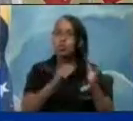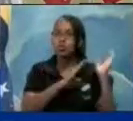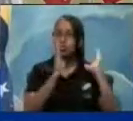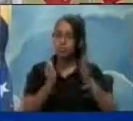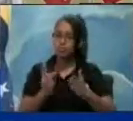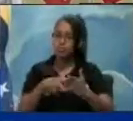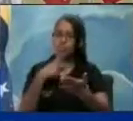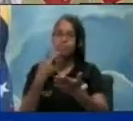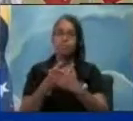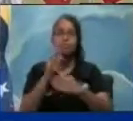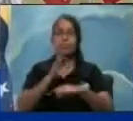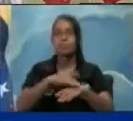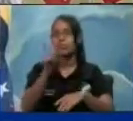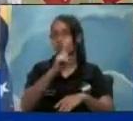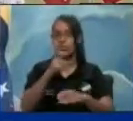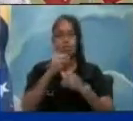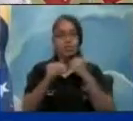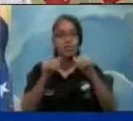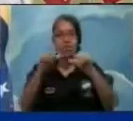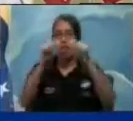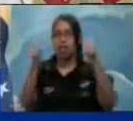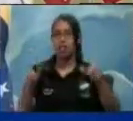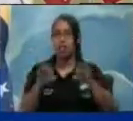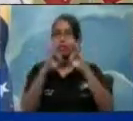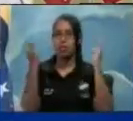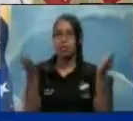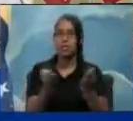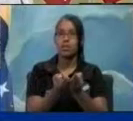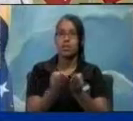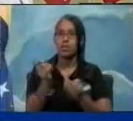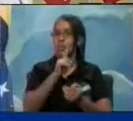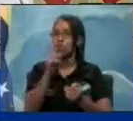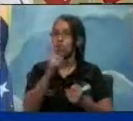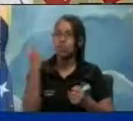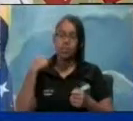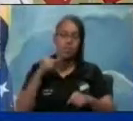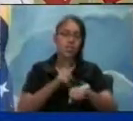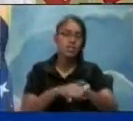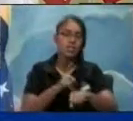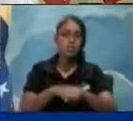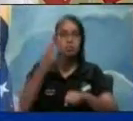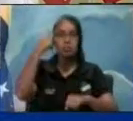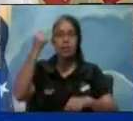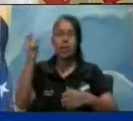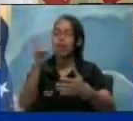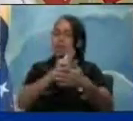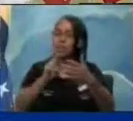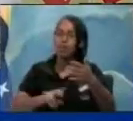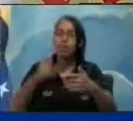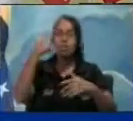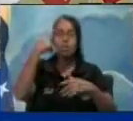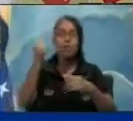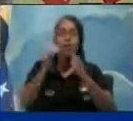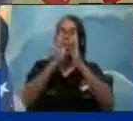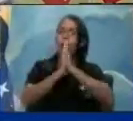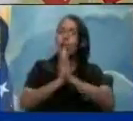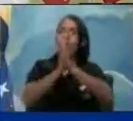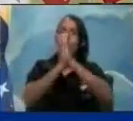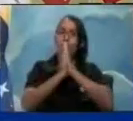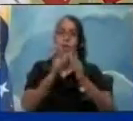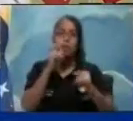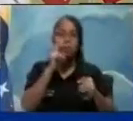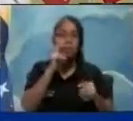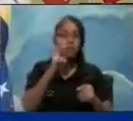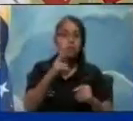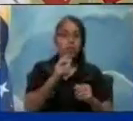hacían altar familiar. No tenían tiempo para leer la palabra de Dios, para orar. Mira cómo comienza